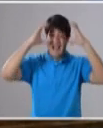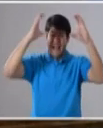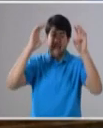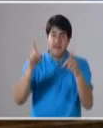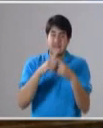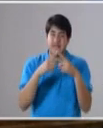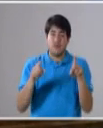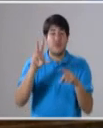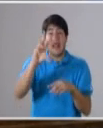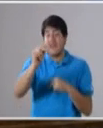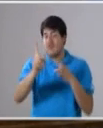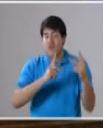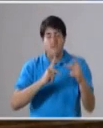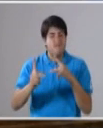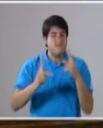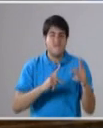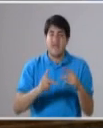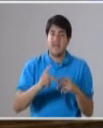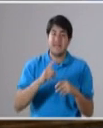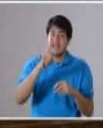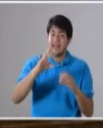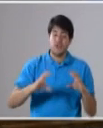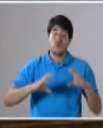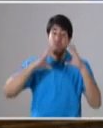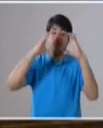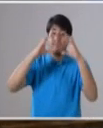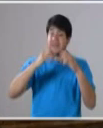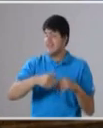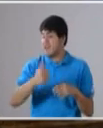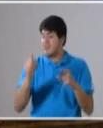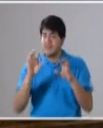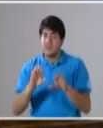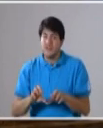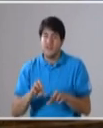agradarlo a Él, solamente a Él.